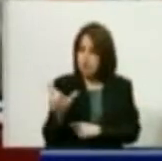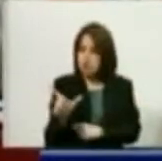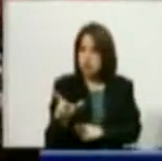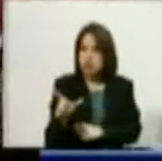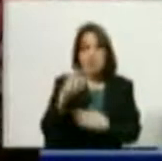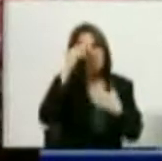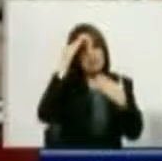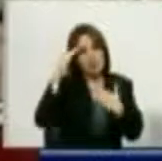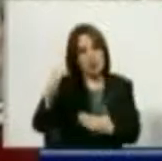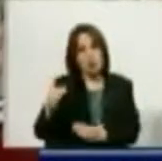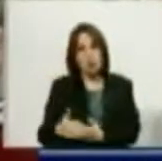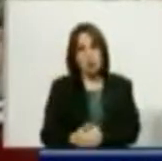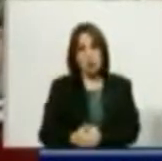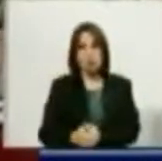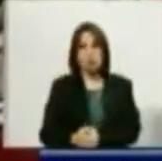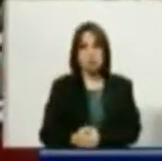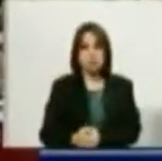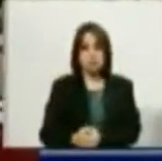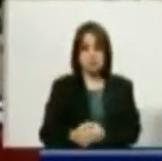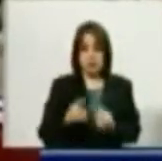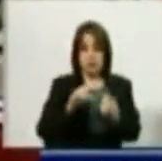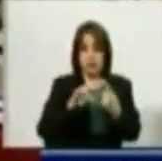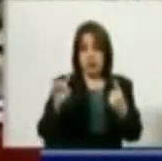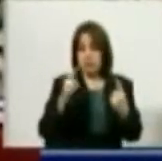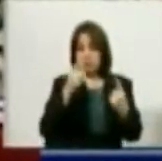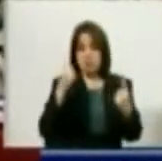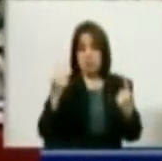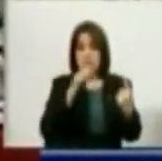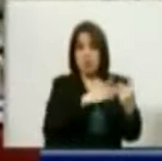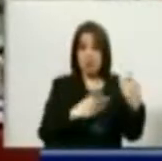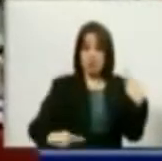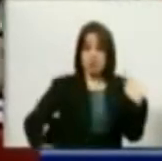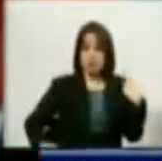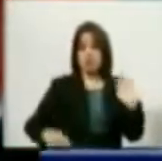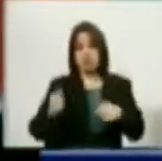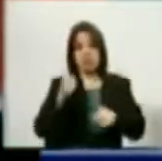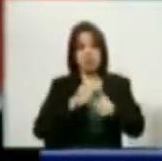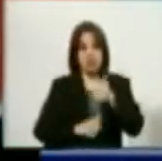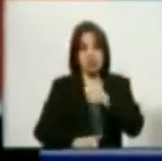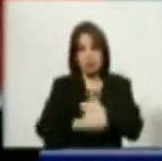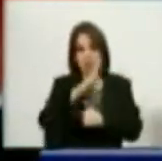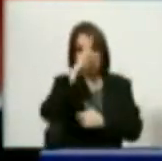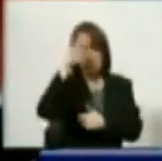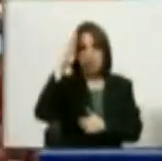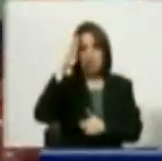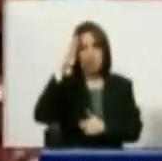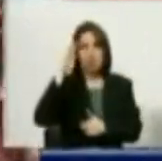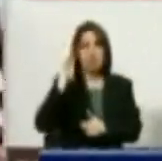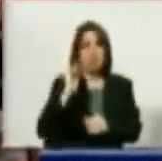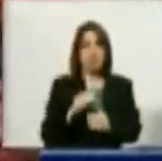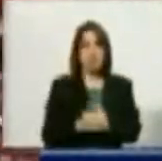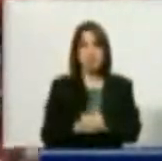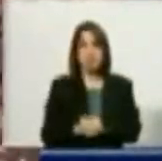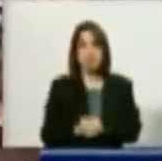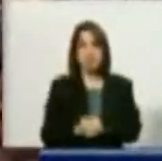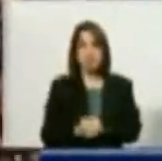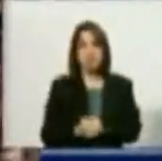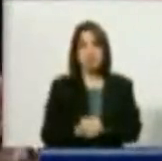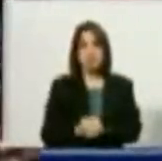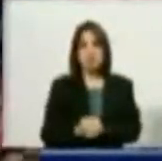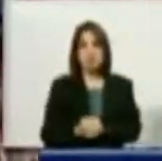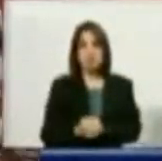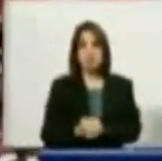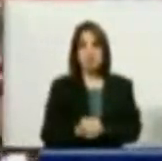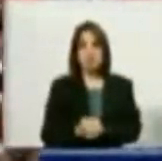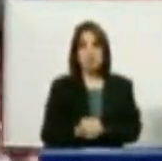de Venezuela al primer vicepresidente diosdado cabello saludamos también al partido comunista de